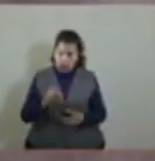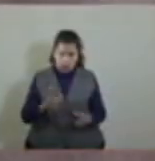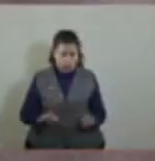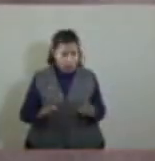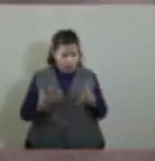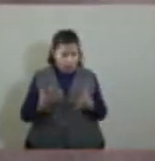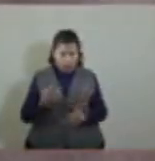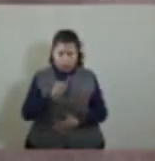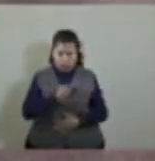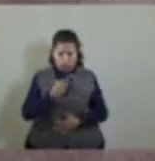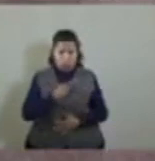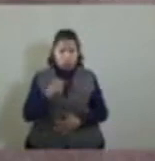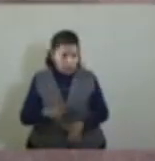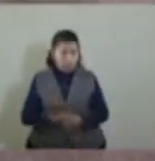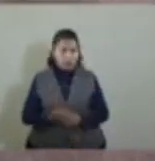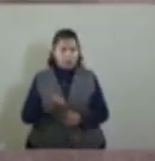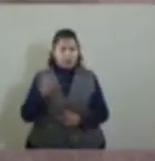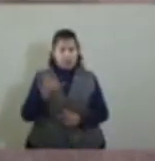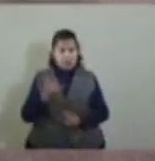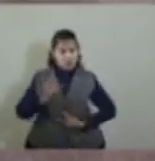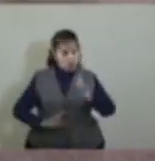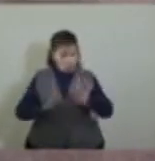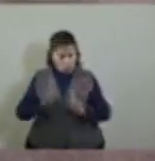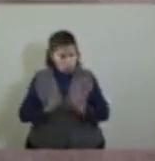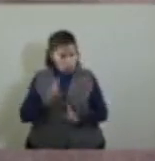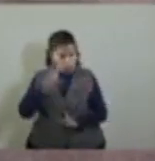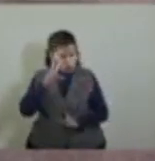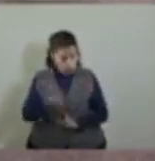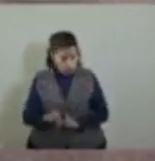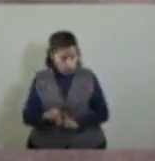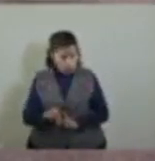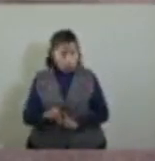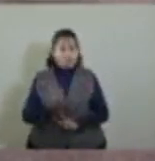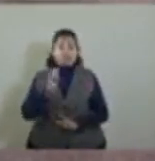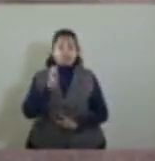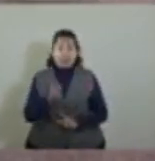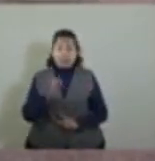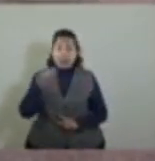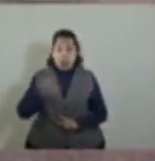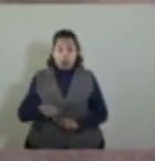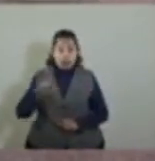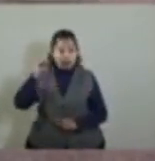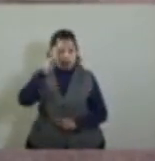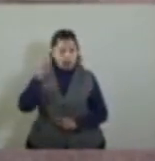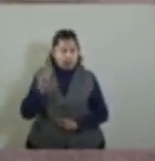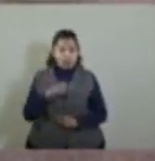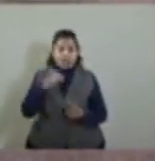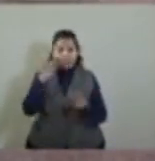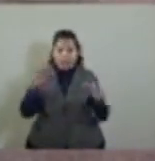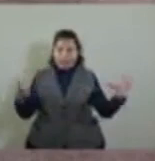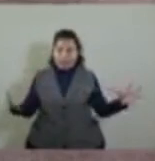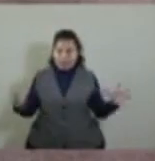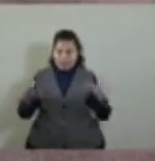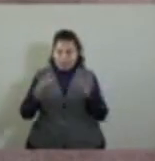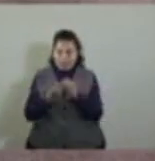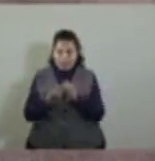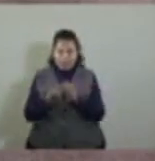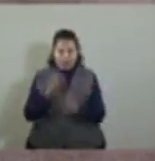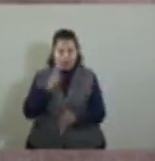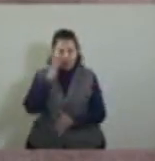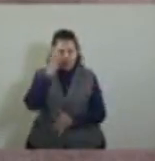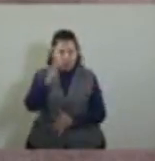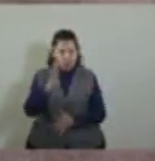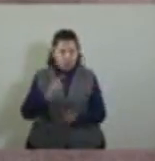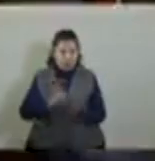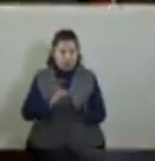en este esfuerzo, en esta lucha. Hoy, Zacatecas se une a la transformación que inició en el